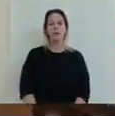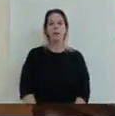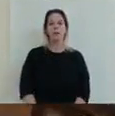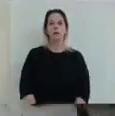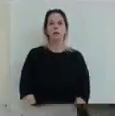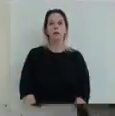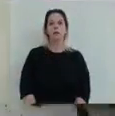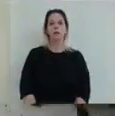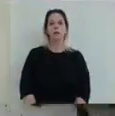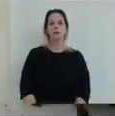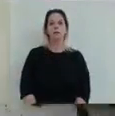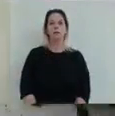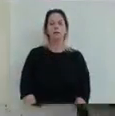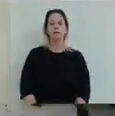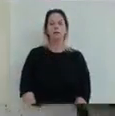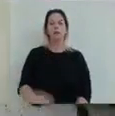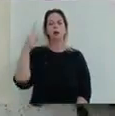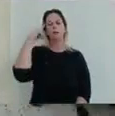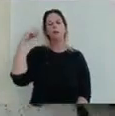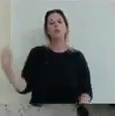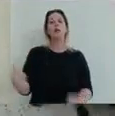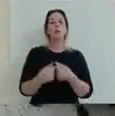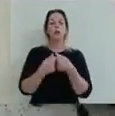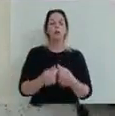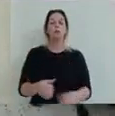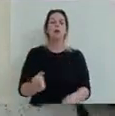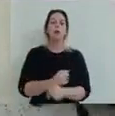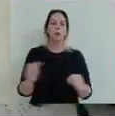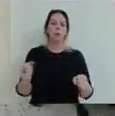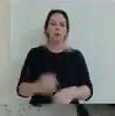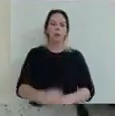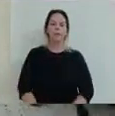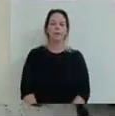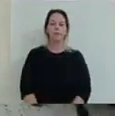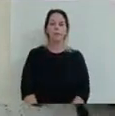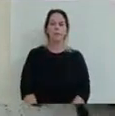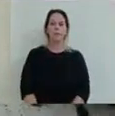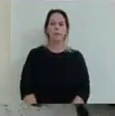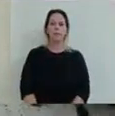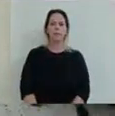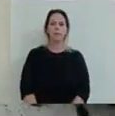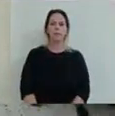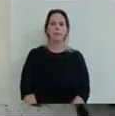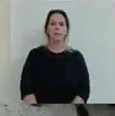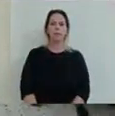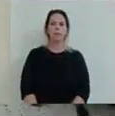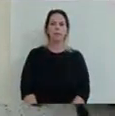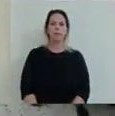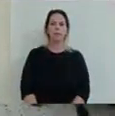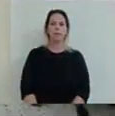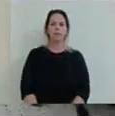concejal Figueredo. Aprobado por unanimidad. Quinto punto, nota del DEN dando respuesta a